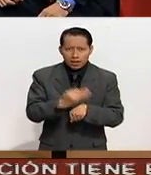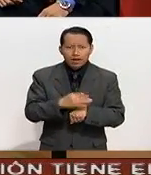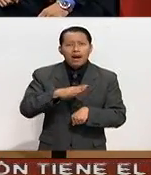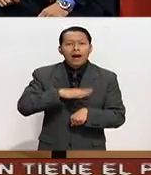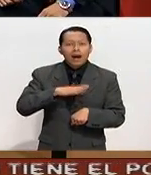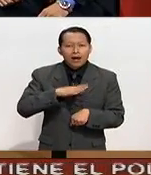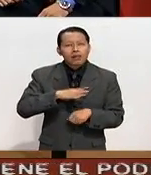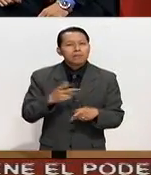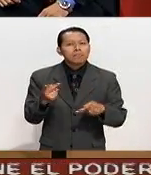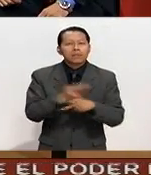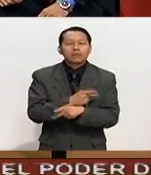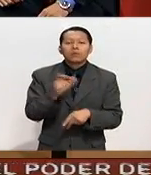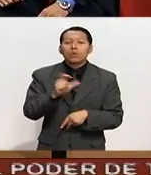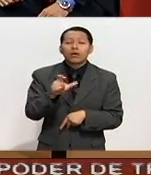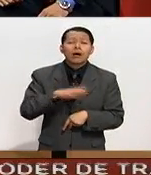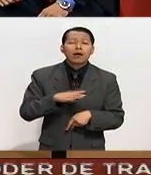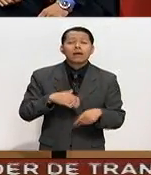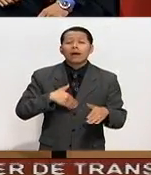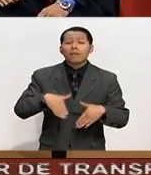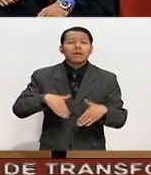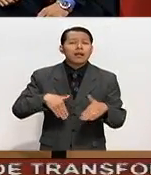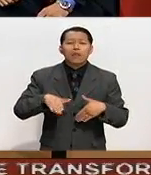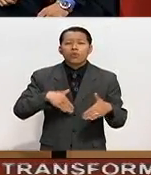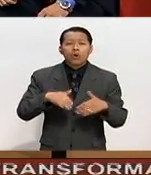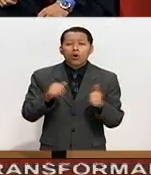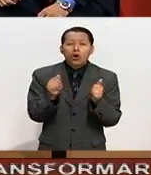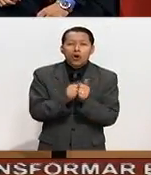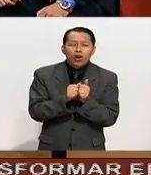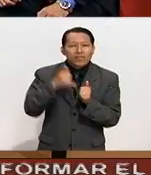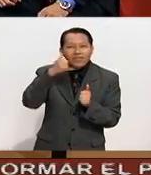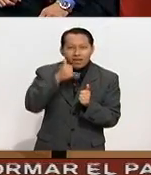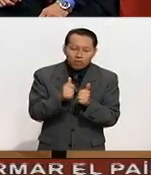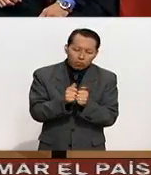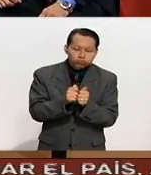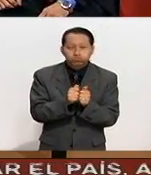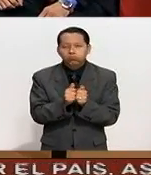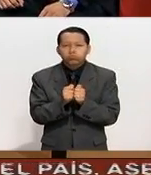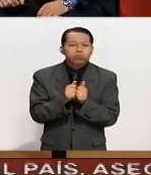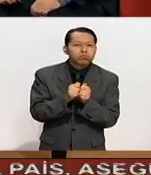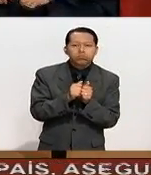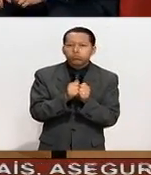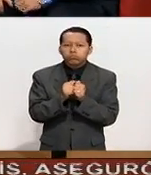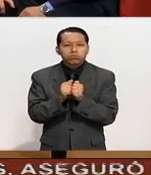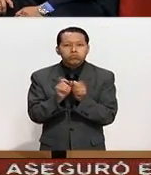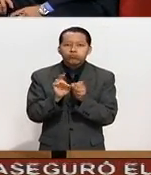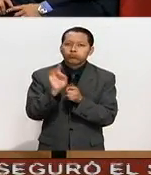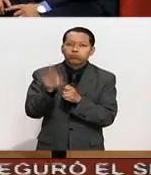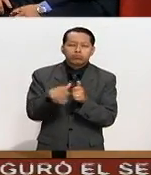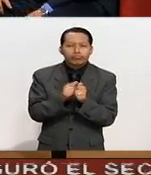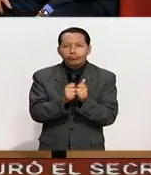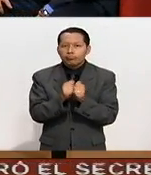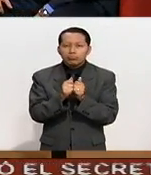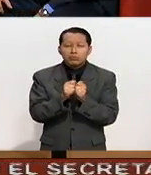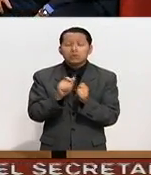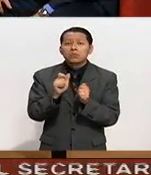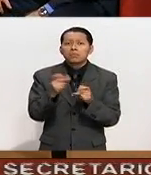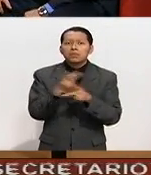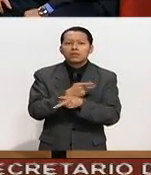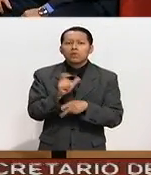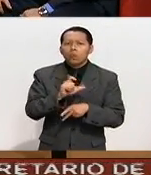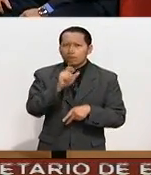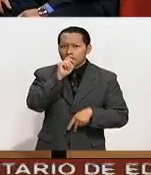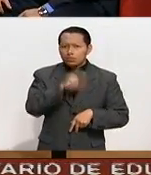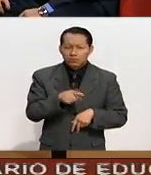frecuencia de ir caminando y ir texteando. Muchos estudios han revelado que una persona que está caminando y